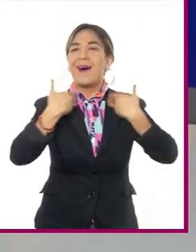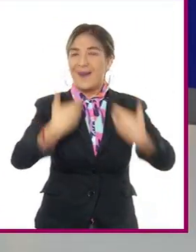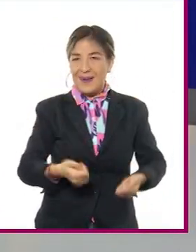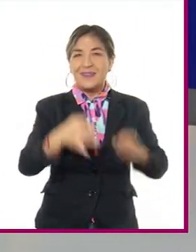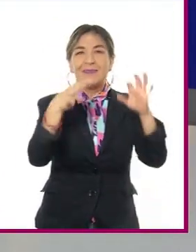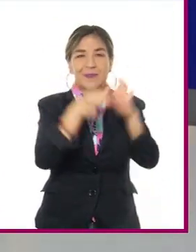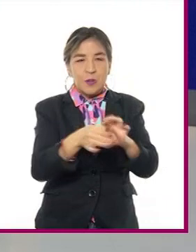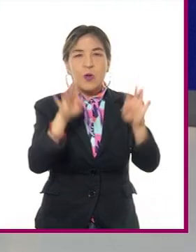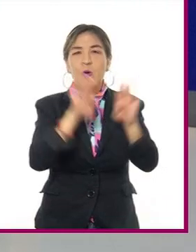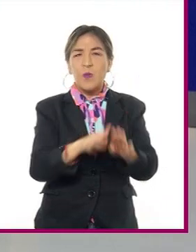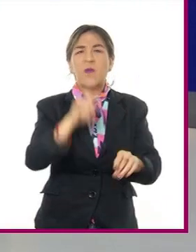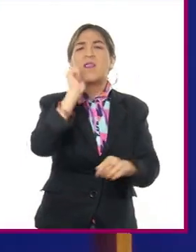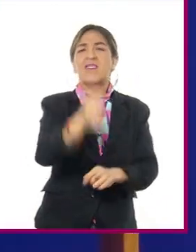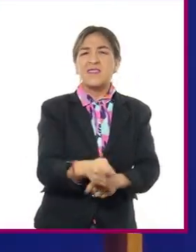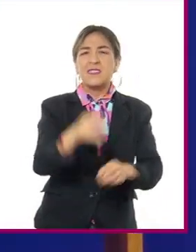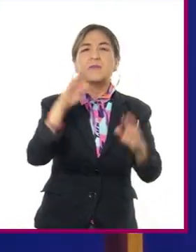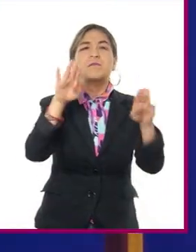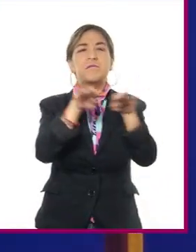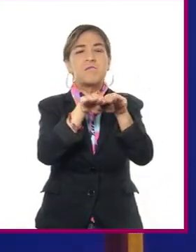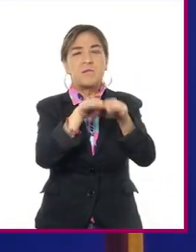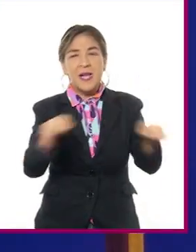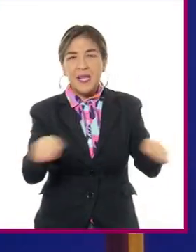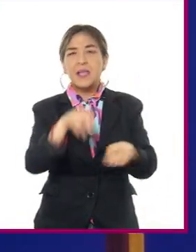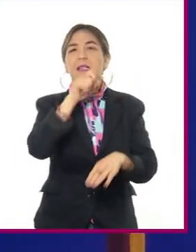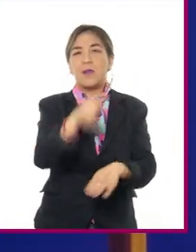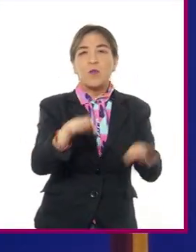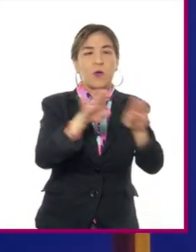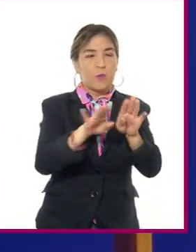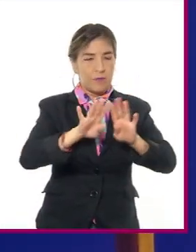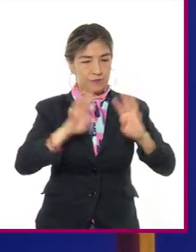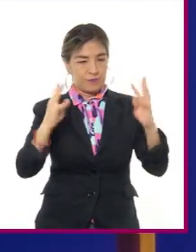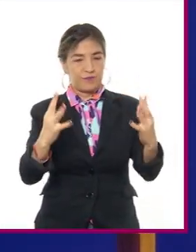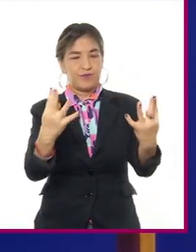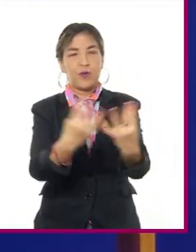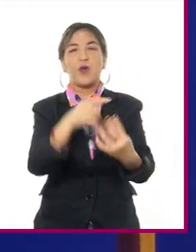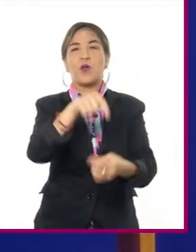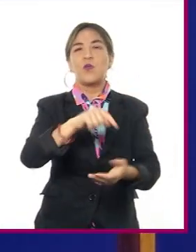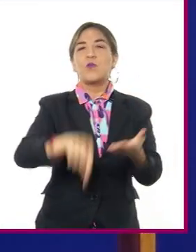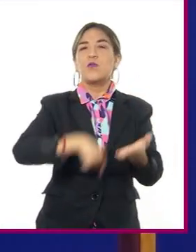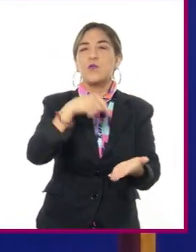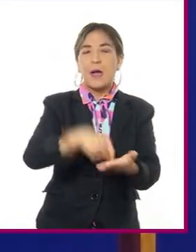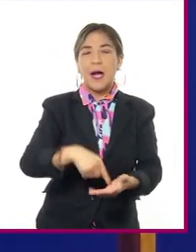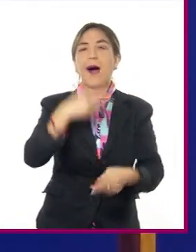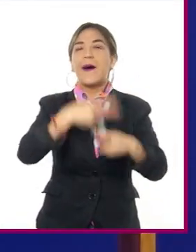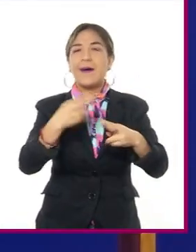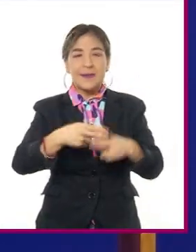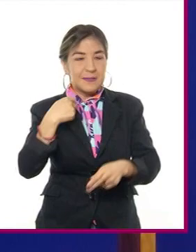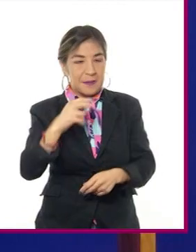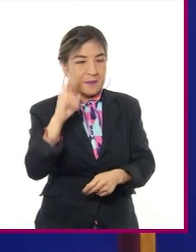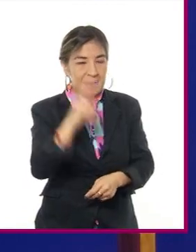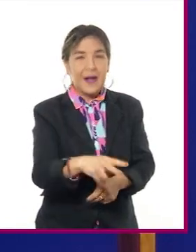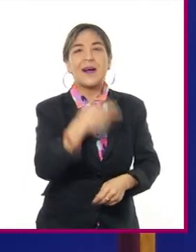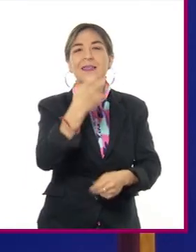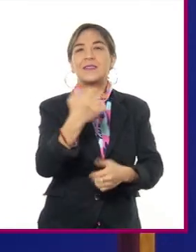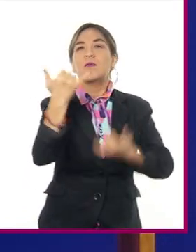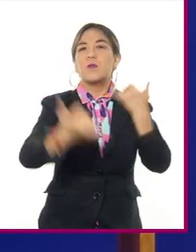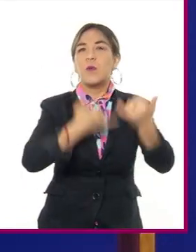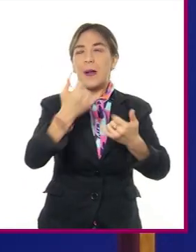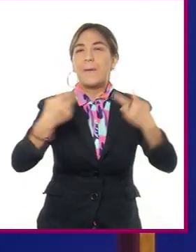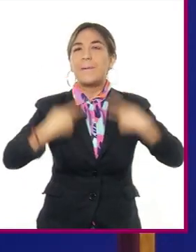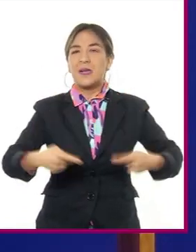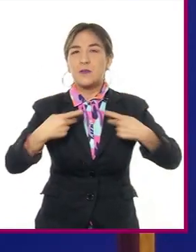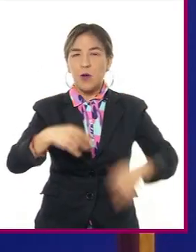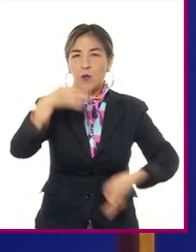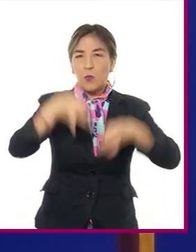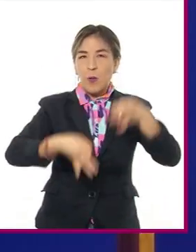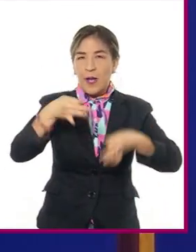concreta a qué se referían las medidas y el acomodo del espacio, hasta observé los puestos de los jueces y